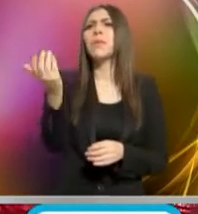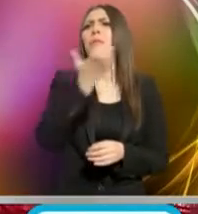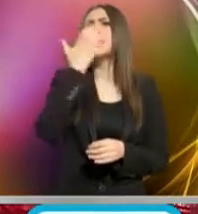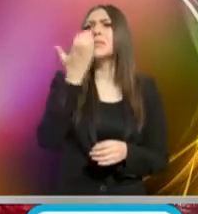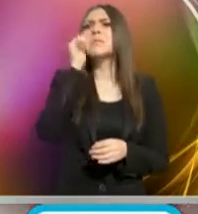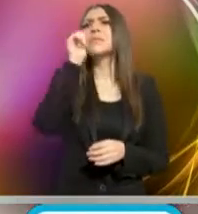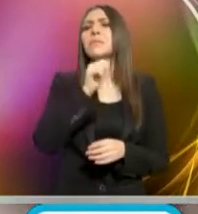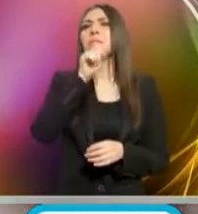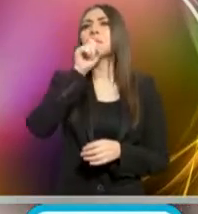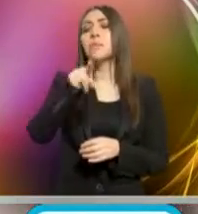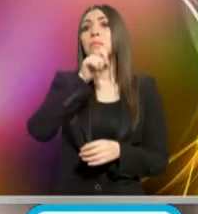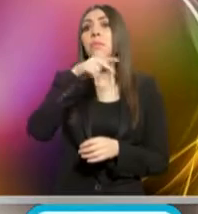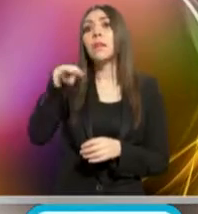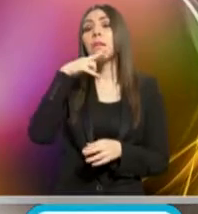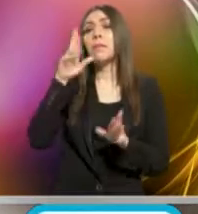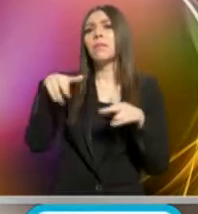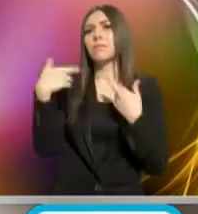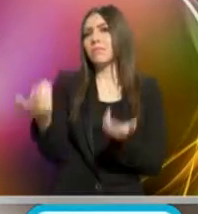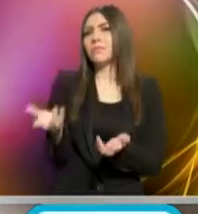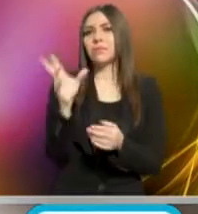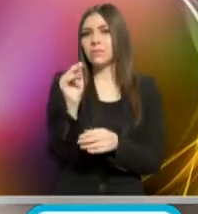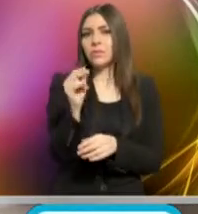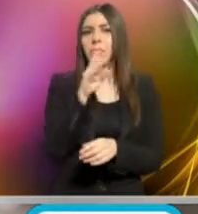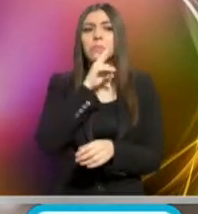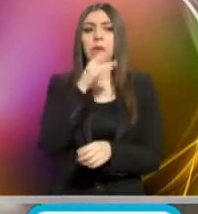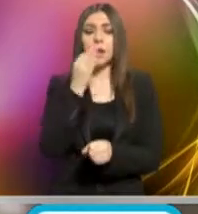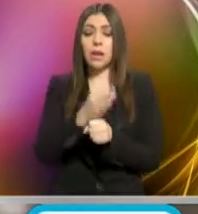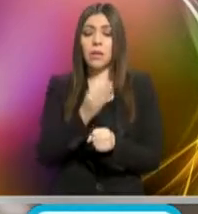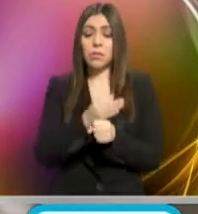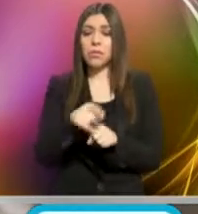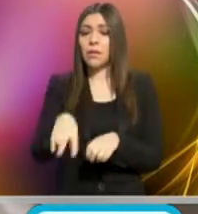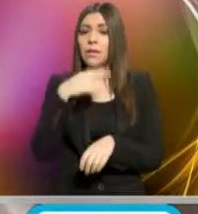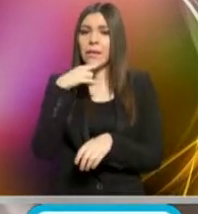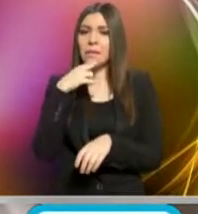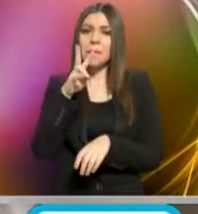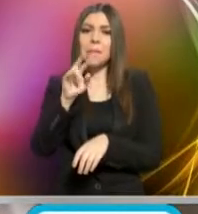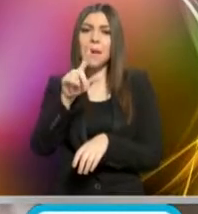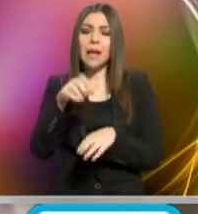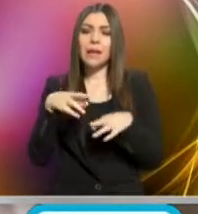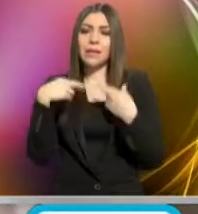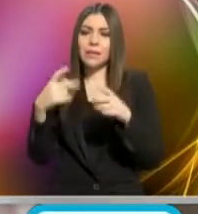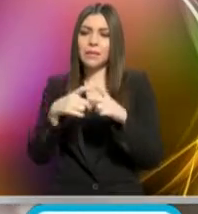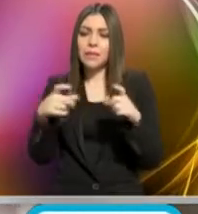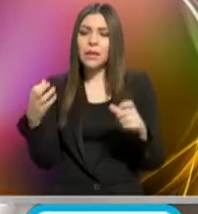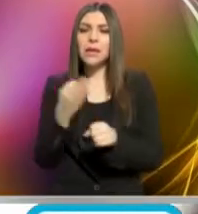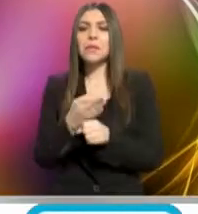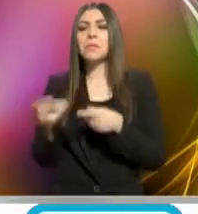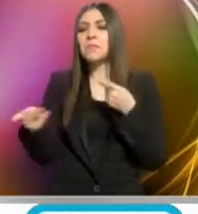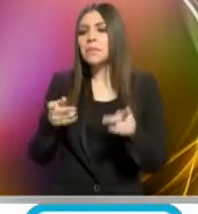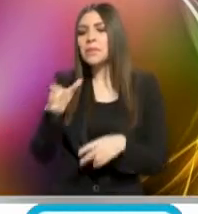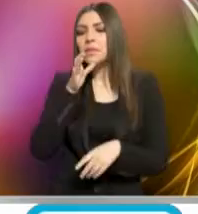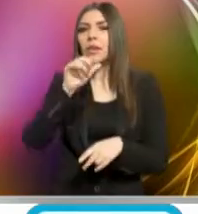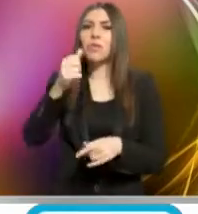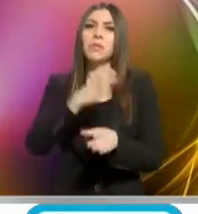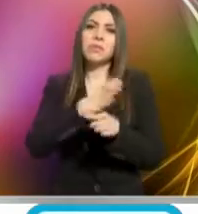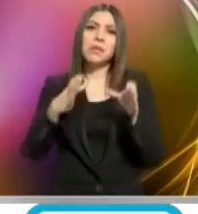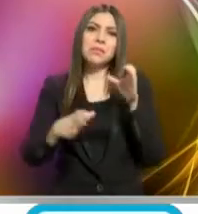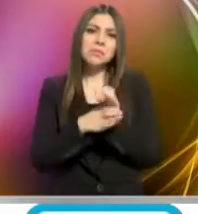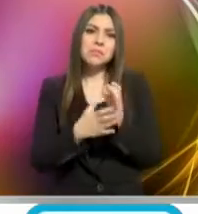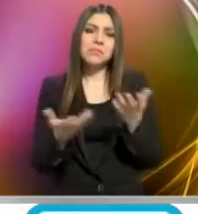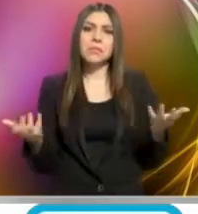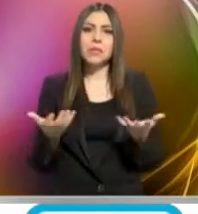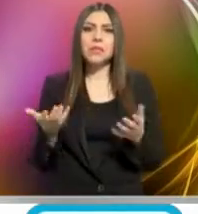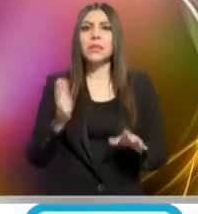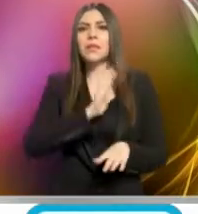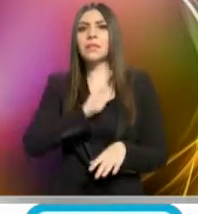romper el paradigma y decir, oye, esta Navidad mejor te lo doy en enero y hacemos una cena y hacemos otras cosas, ¿no? Claro. Otra cosa también, te